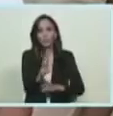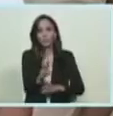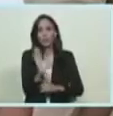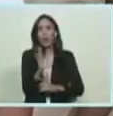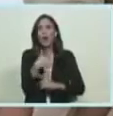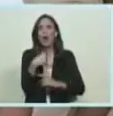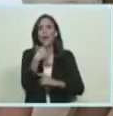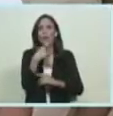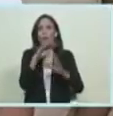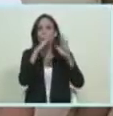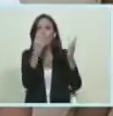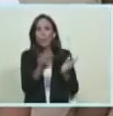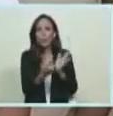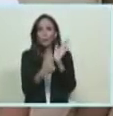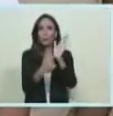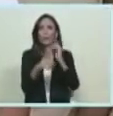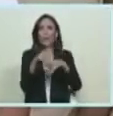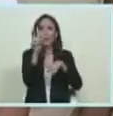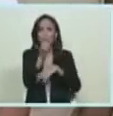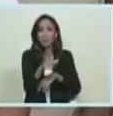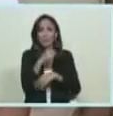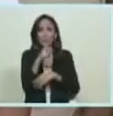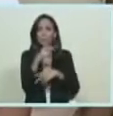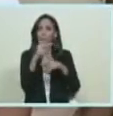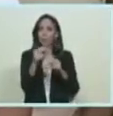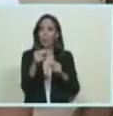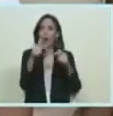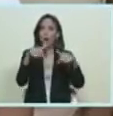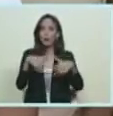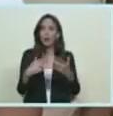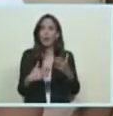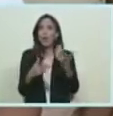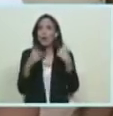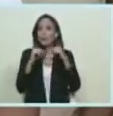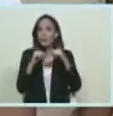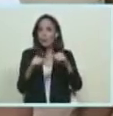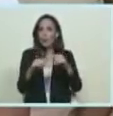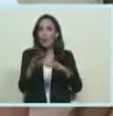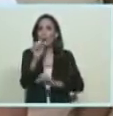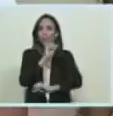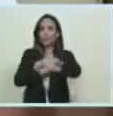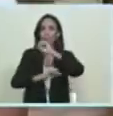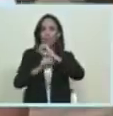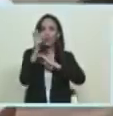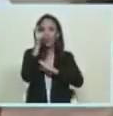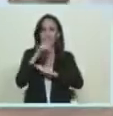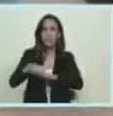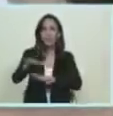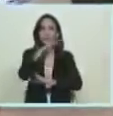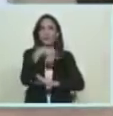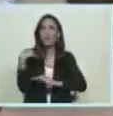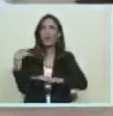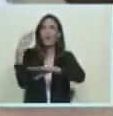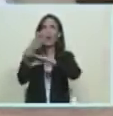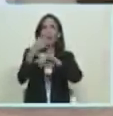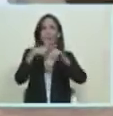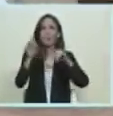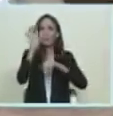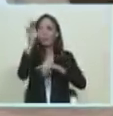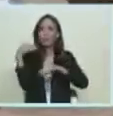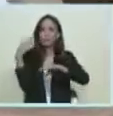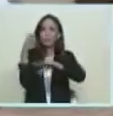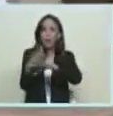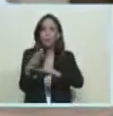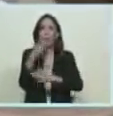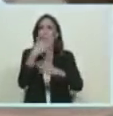nosotros quedar más delante del mundo. Y no, presidente, nosotros estamos dispuestos a luchar aquí en Venezuela y a donde nos manden